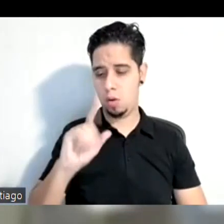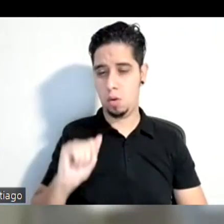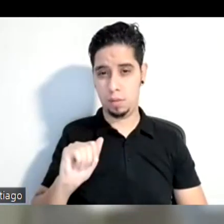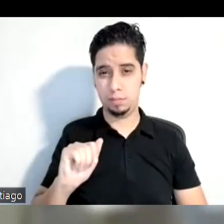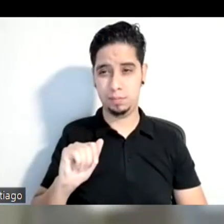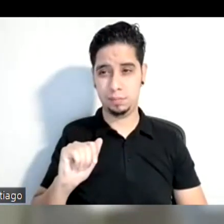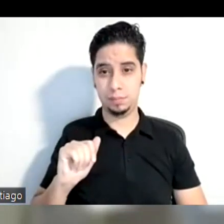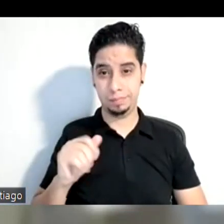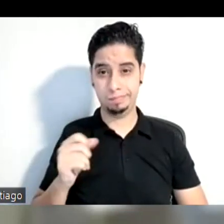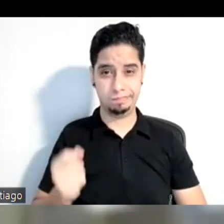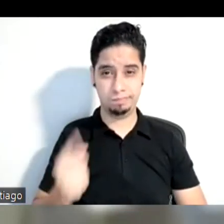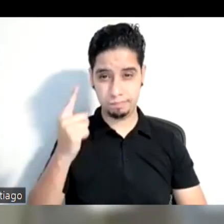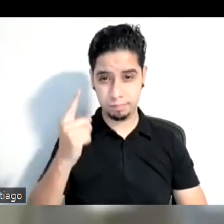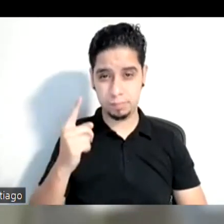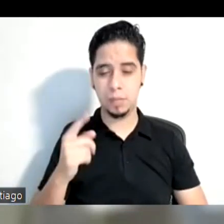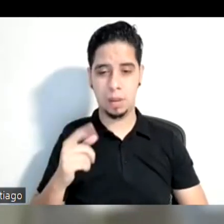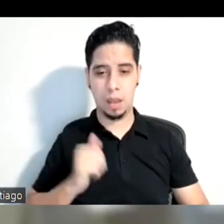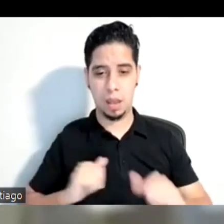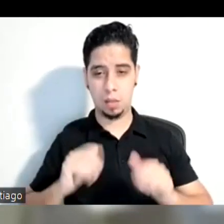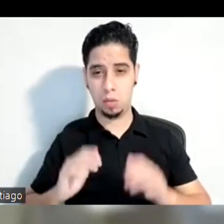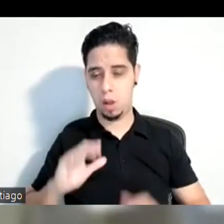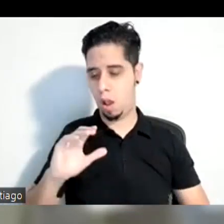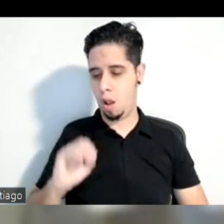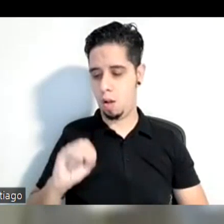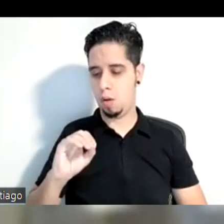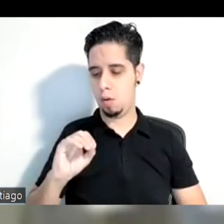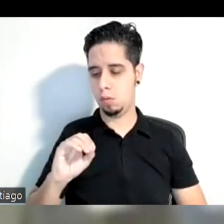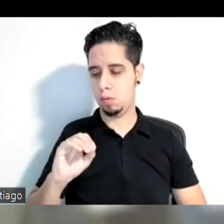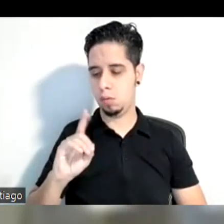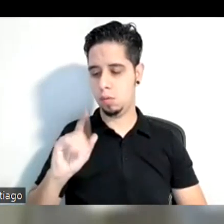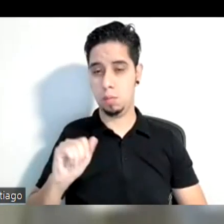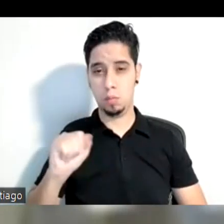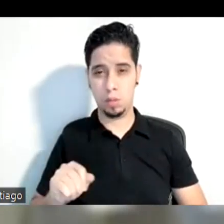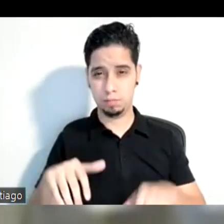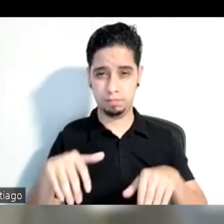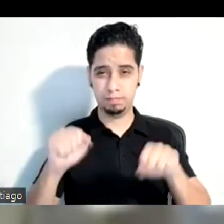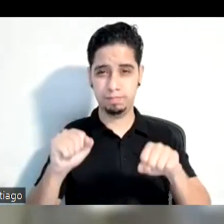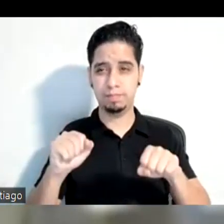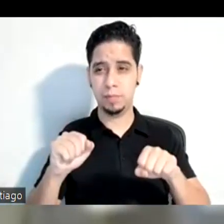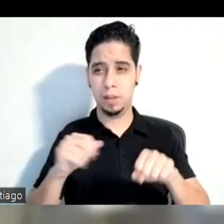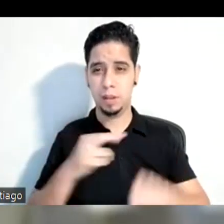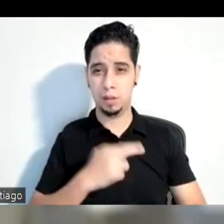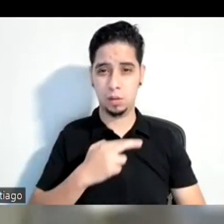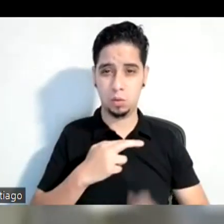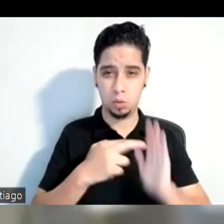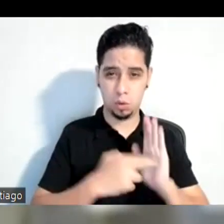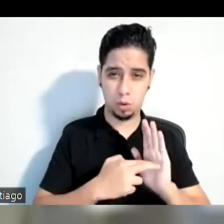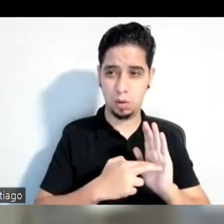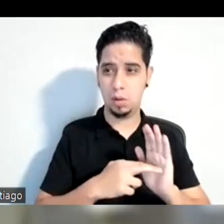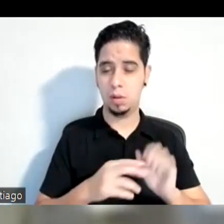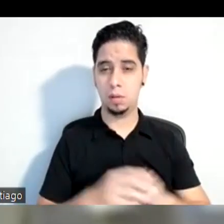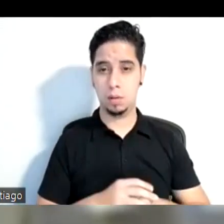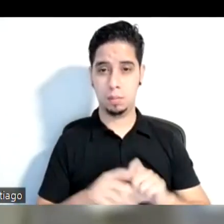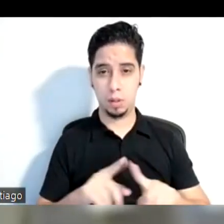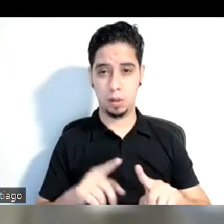que hay actores que son Codas que pudieron haber escogido para el papel, pero todavía no estamos ahí. Estamos ahí por lo menos, estamos cogiendo solo